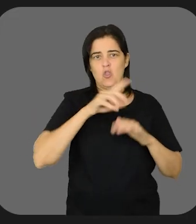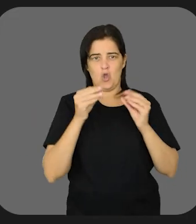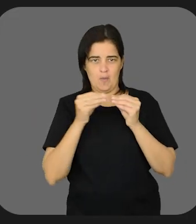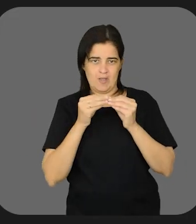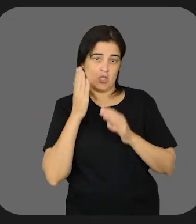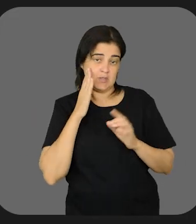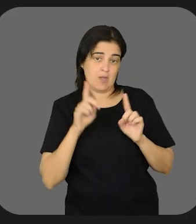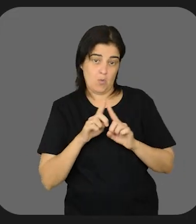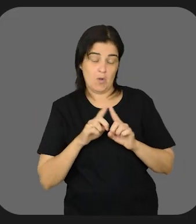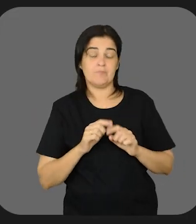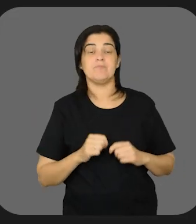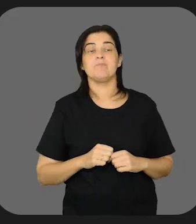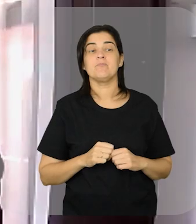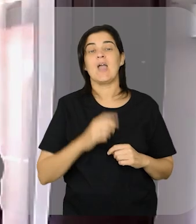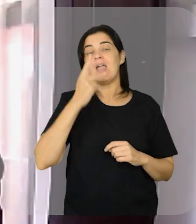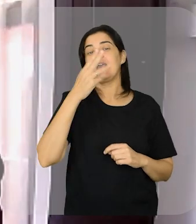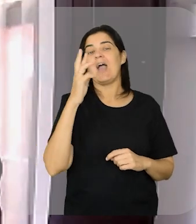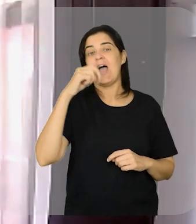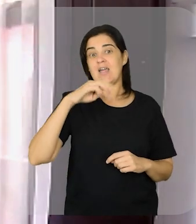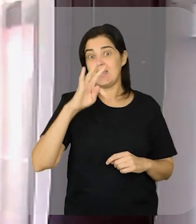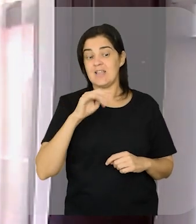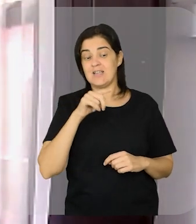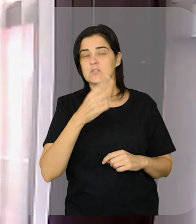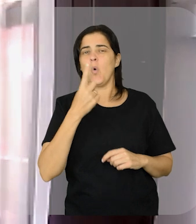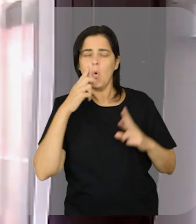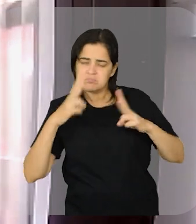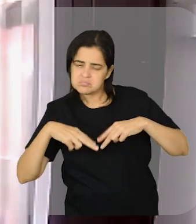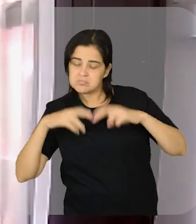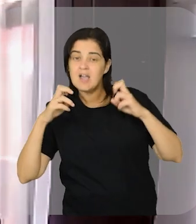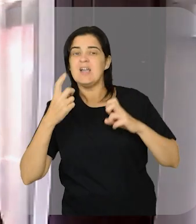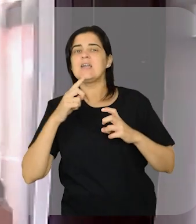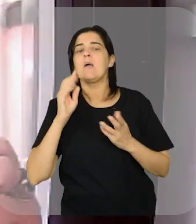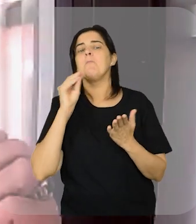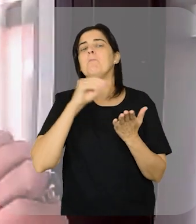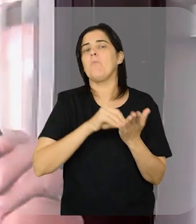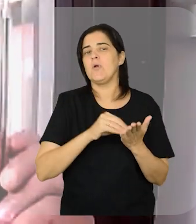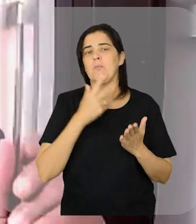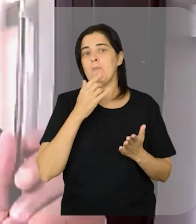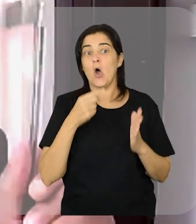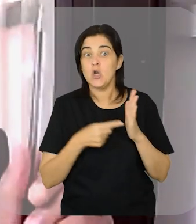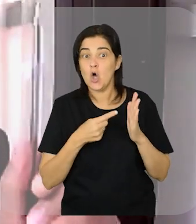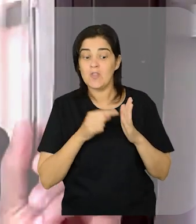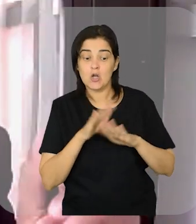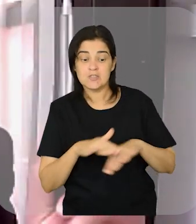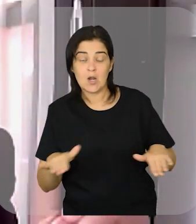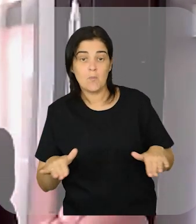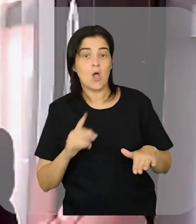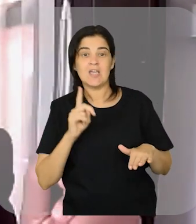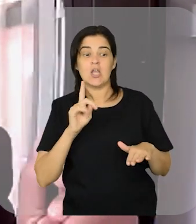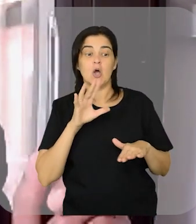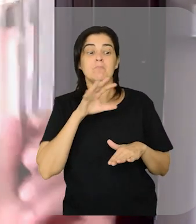bien. Carol Dweck hizo un estudio en donde en vez de ponerle una nota a los alumnos que no llegaban